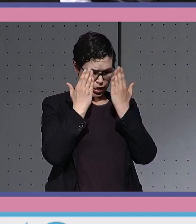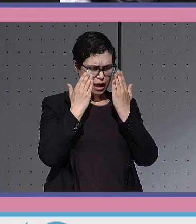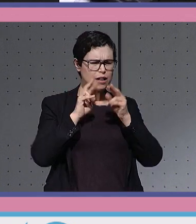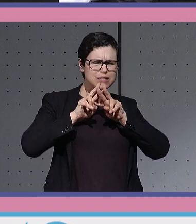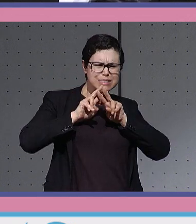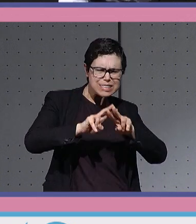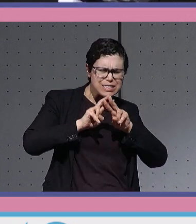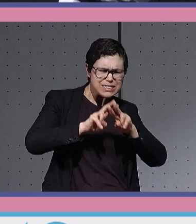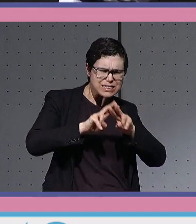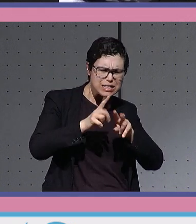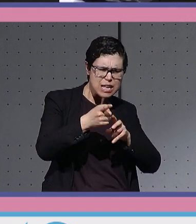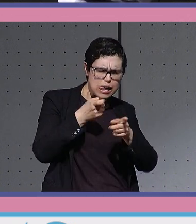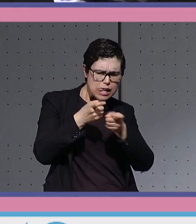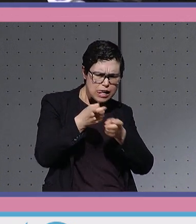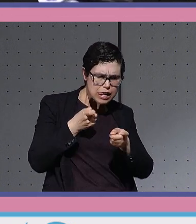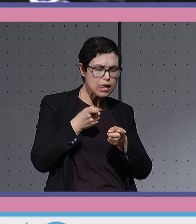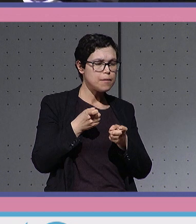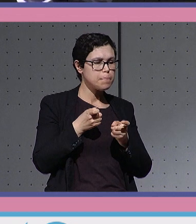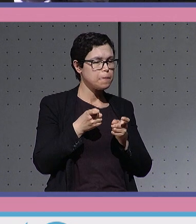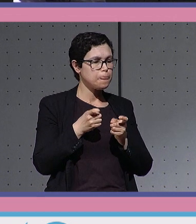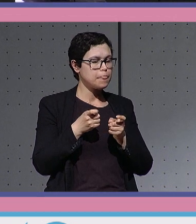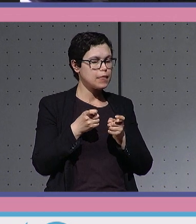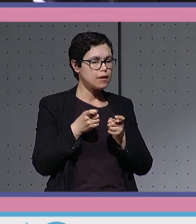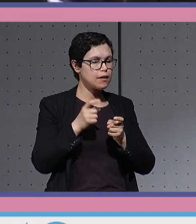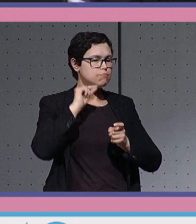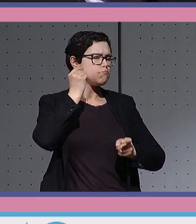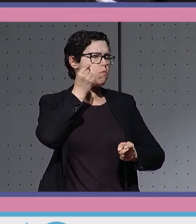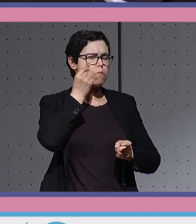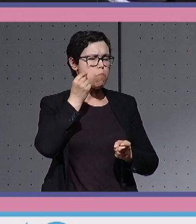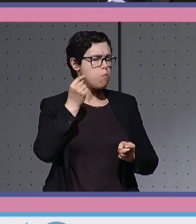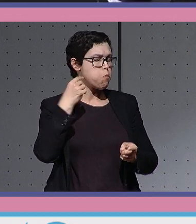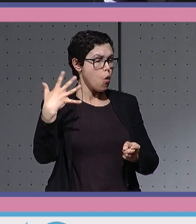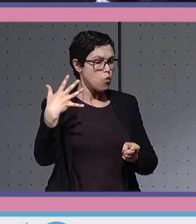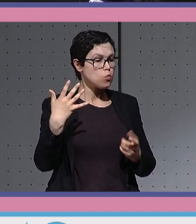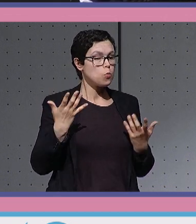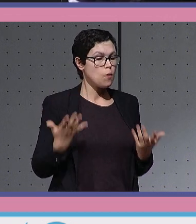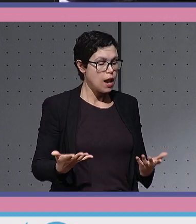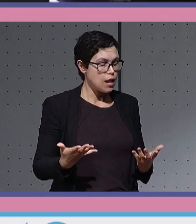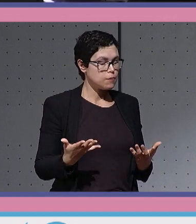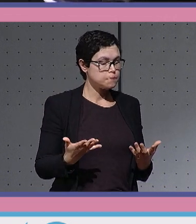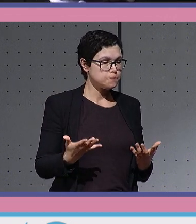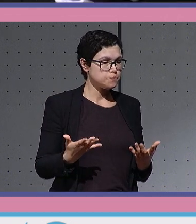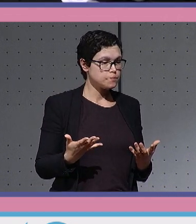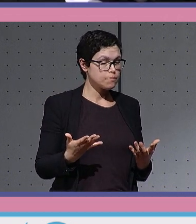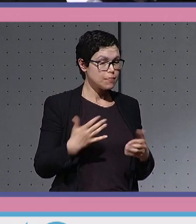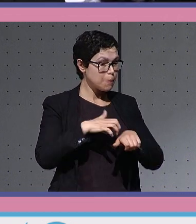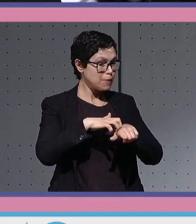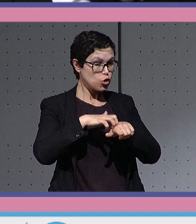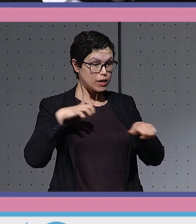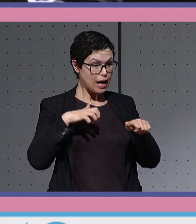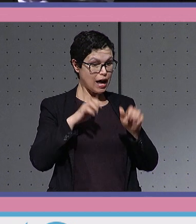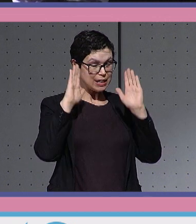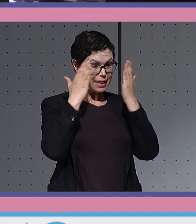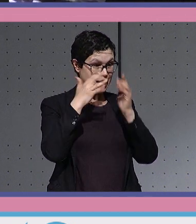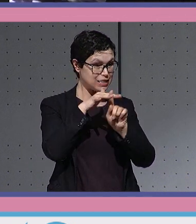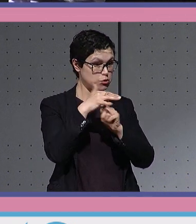no de variación común, del TEA funcional, fue el descubrimiento de que muchos de los casos de TEA tienen lo que